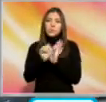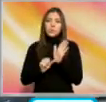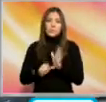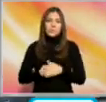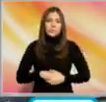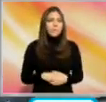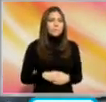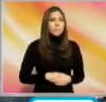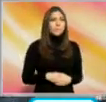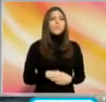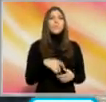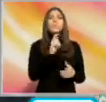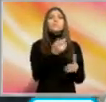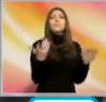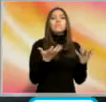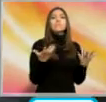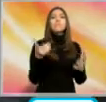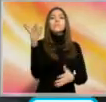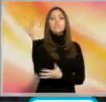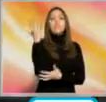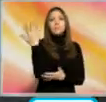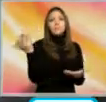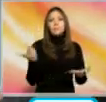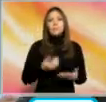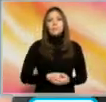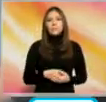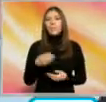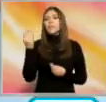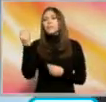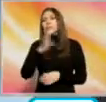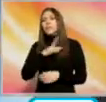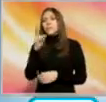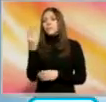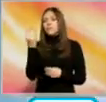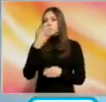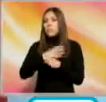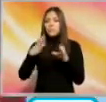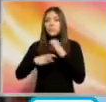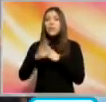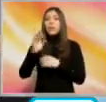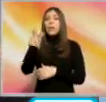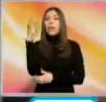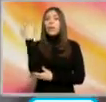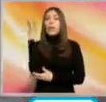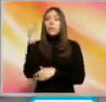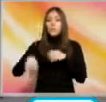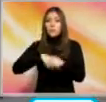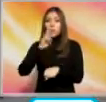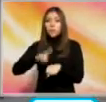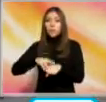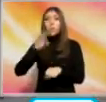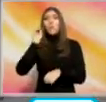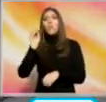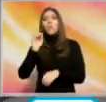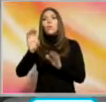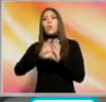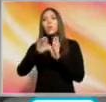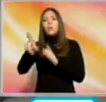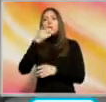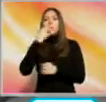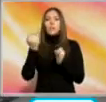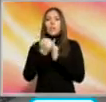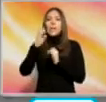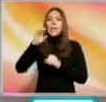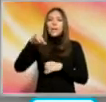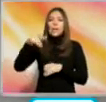con él entonces? Pues hay dos opciones, Muy bien. digamos, si ya tienes árbol natural o si eres como Enrique que compró su árbol de plástico, está muy bien.